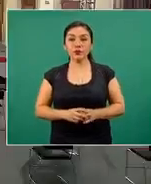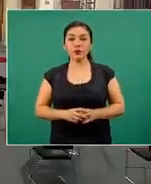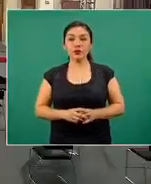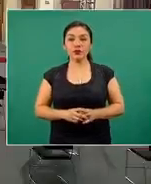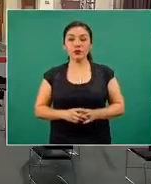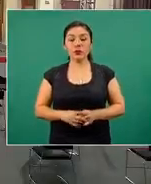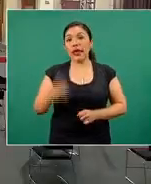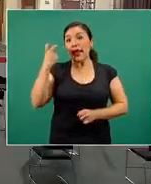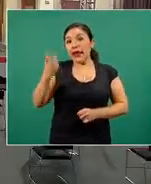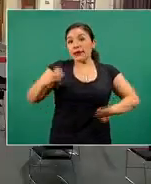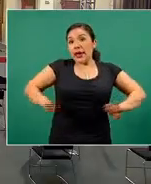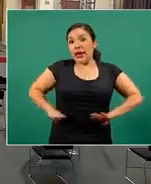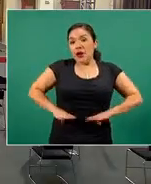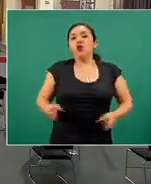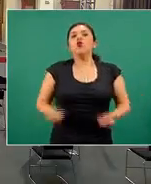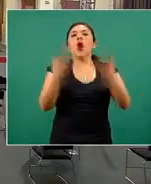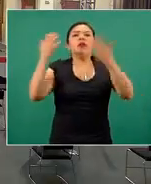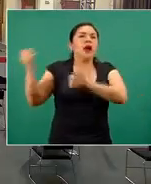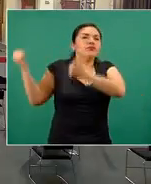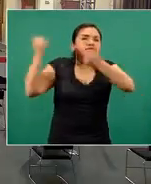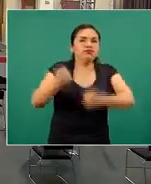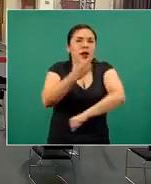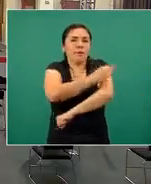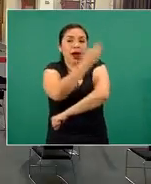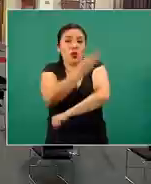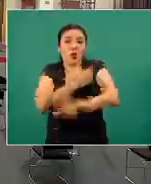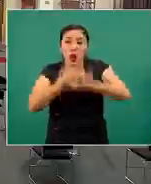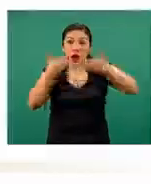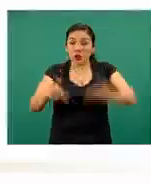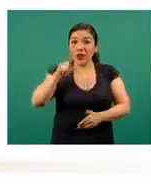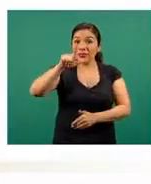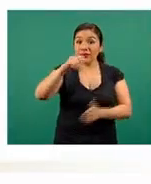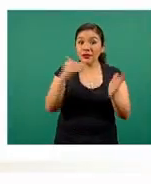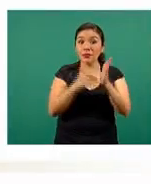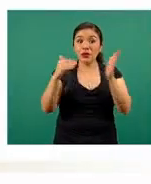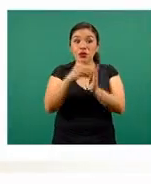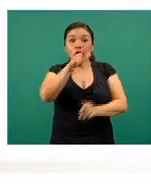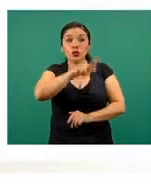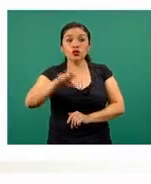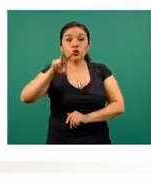Esta es la distribución general. Hasta el momento hemos recibido